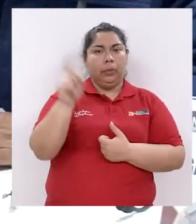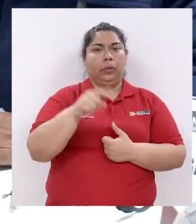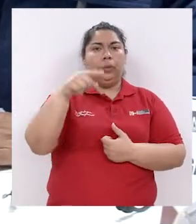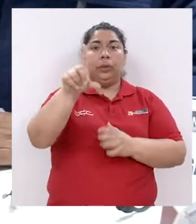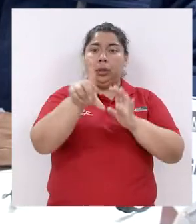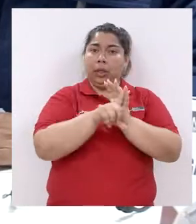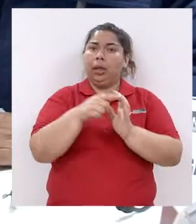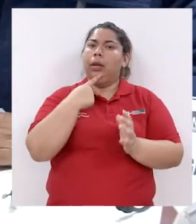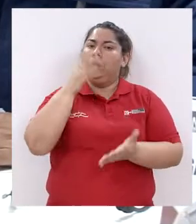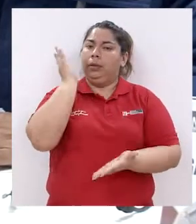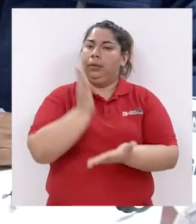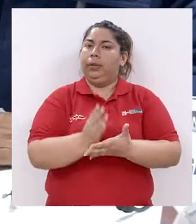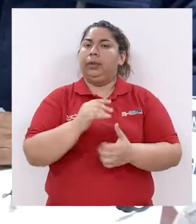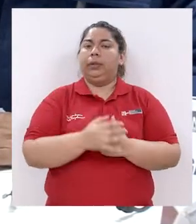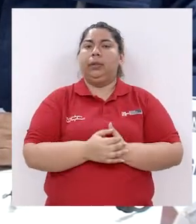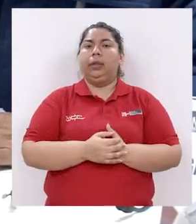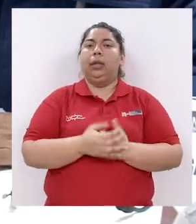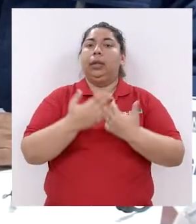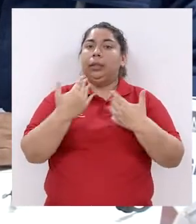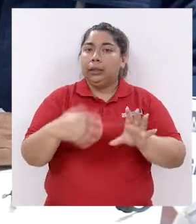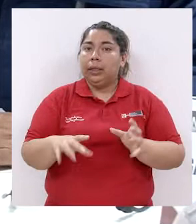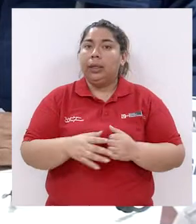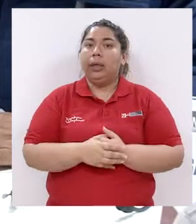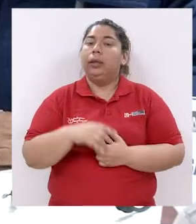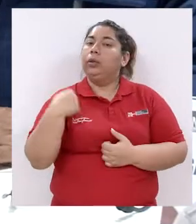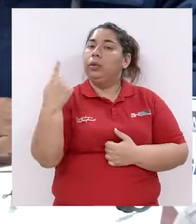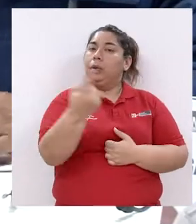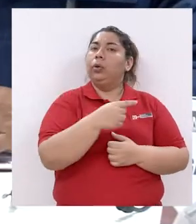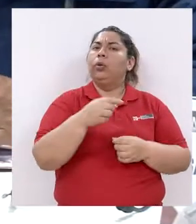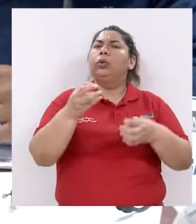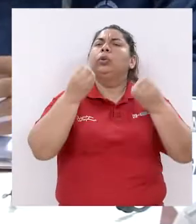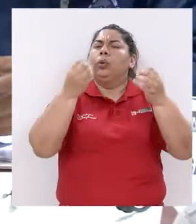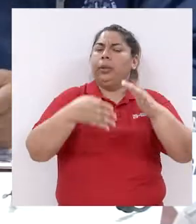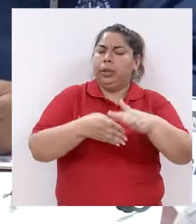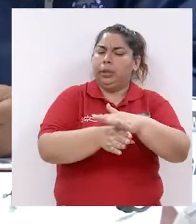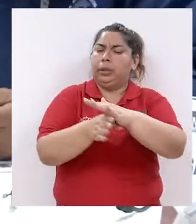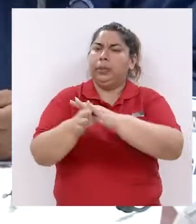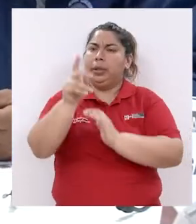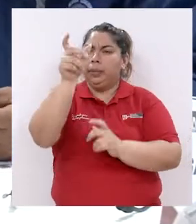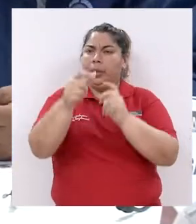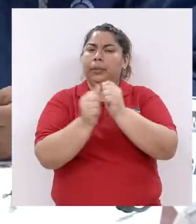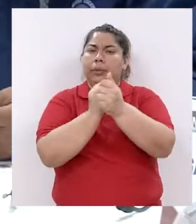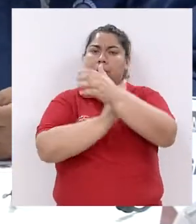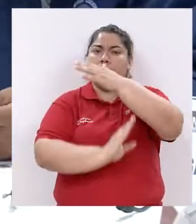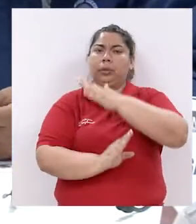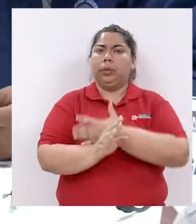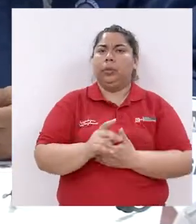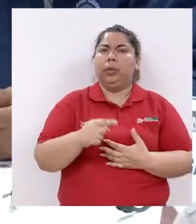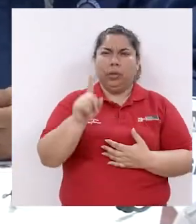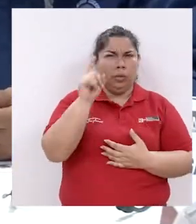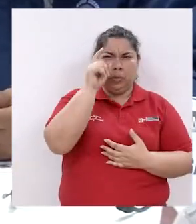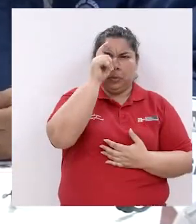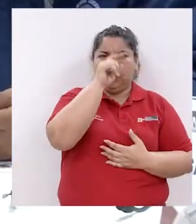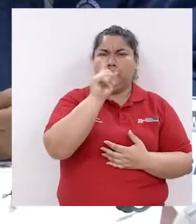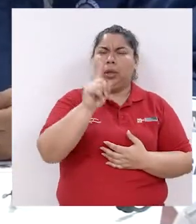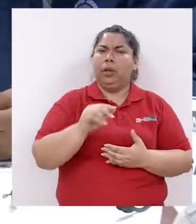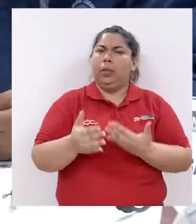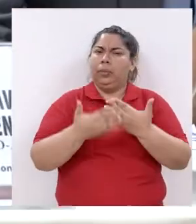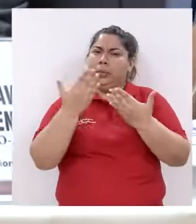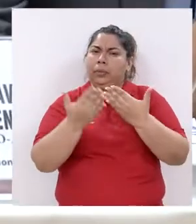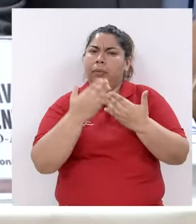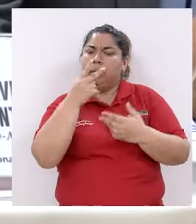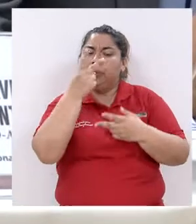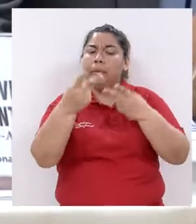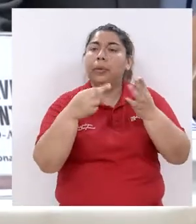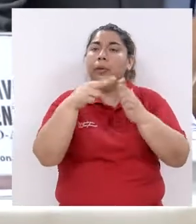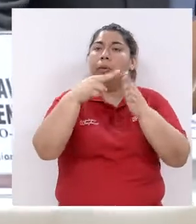1% que la ley nos obliga, sea para todo el tema de accesibilidad a las personas con discapacidad, que no es complicado hacerlo, sino en